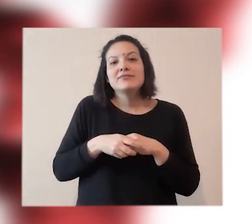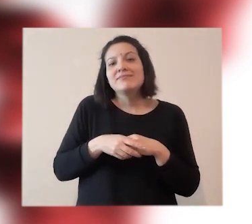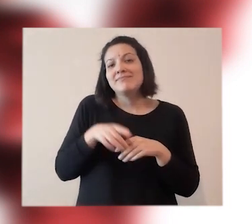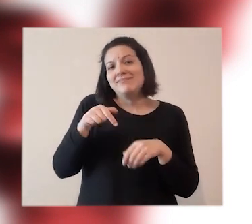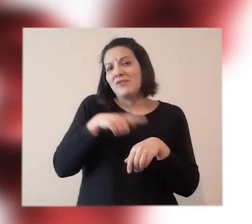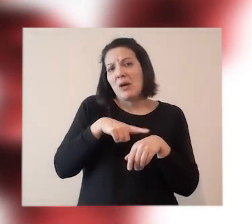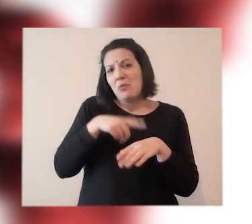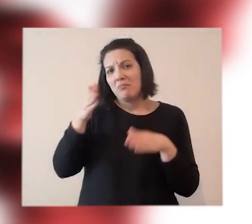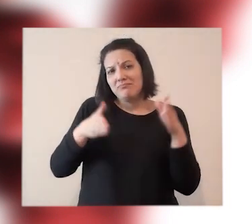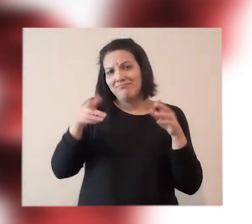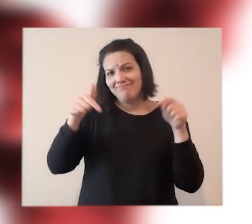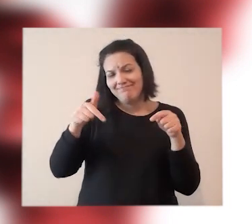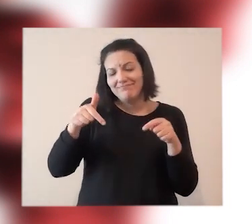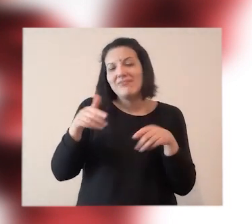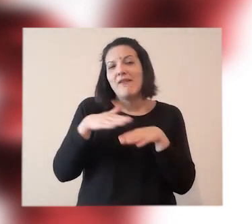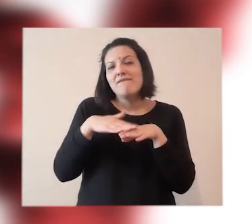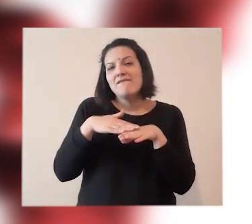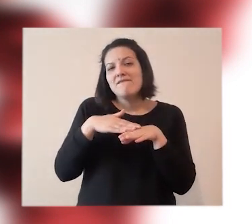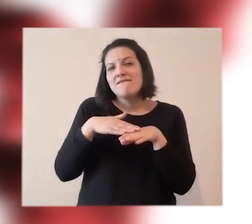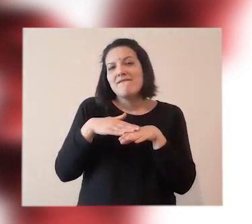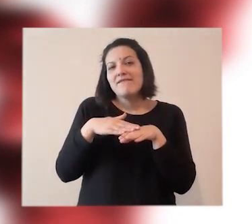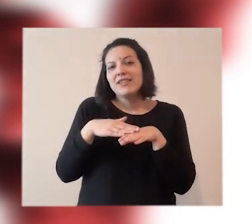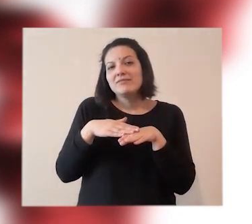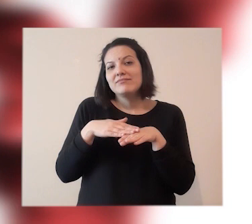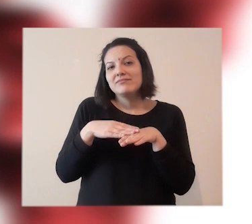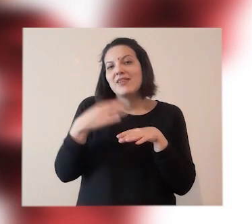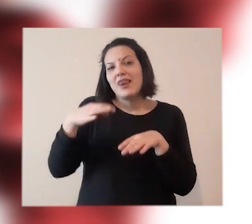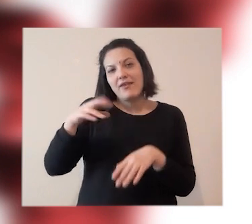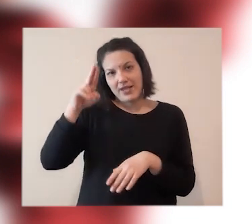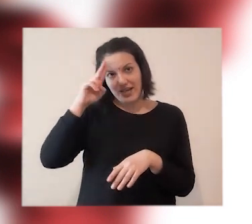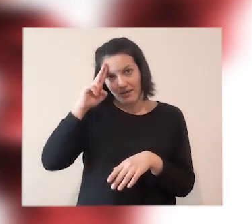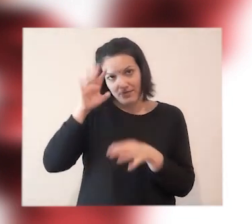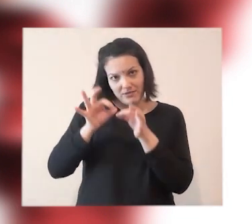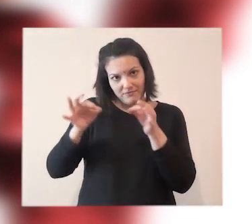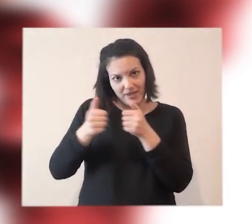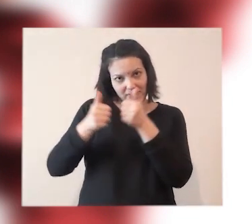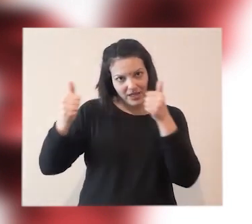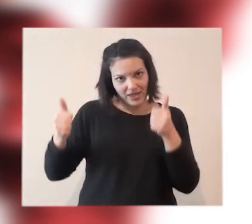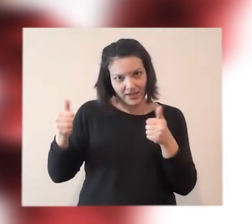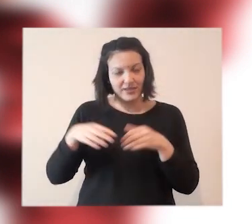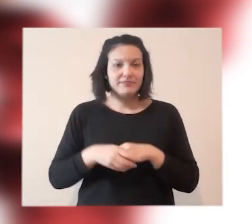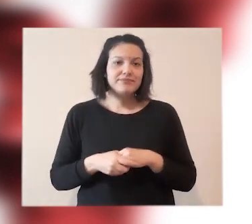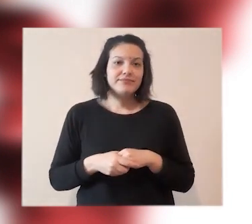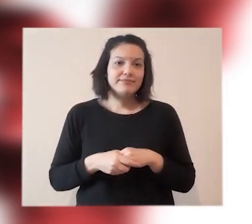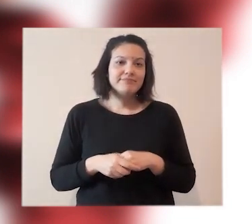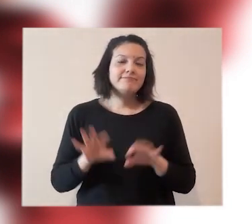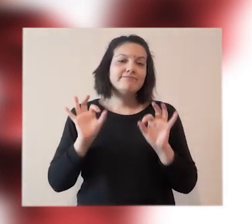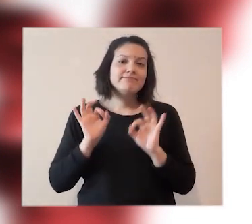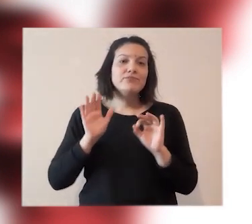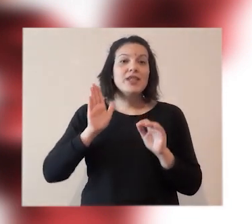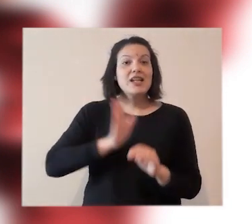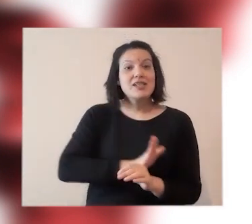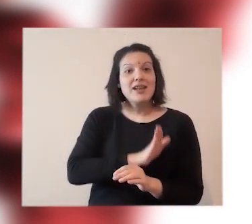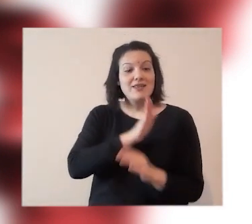en estos tiempos, y es lo que básicamente uno tiene que respetar. Bien, en el traslado,